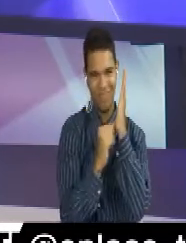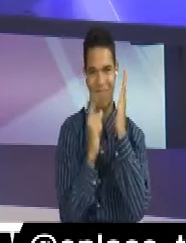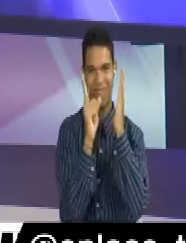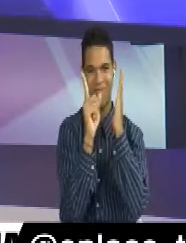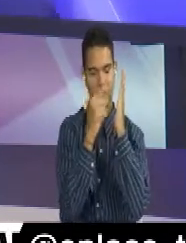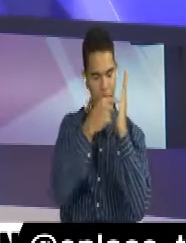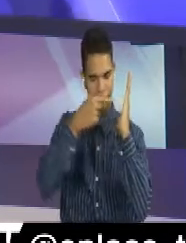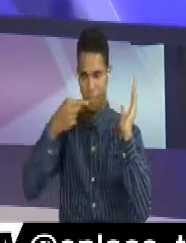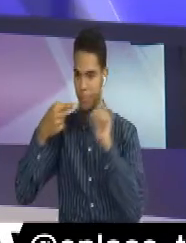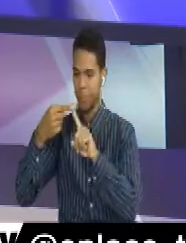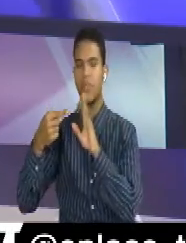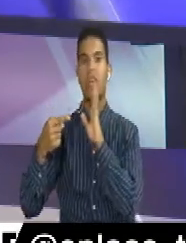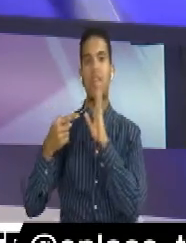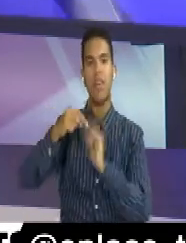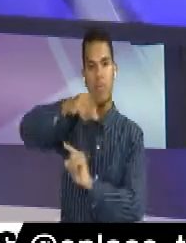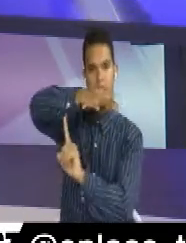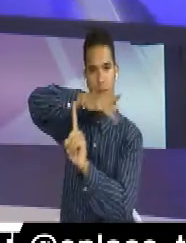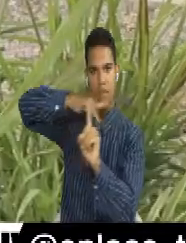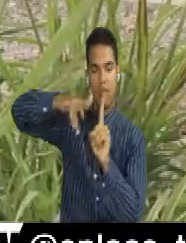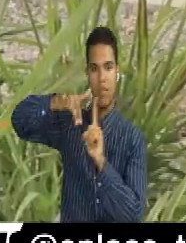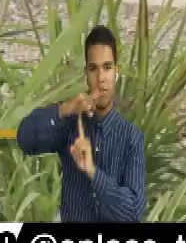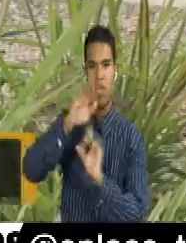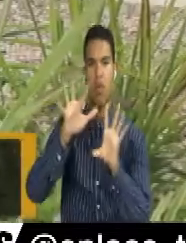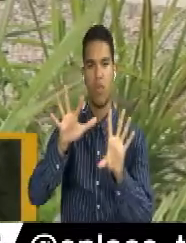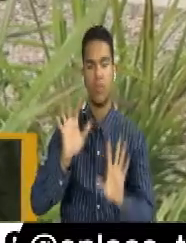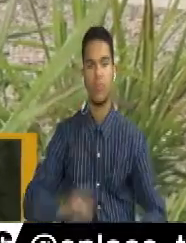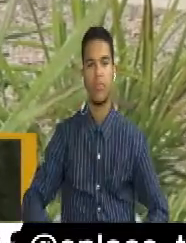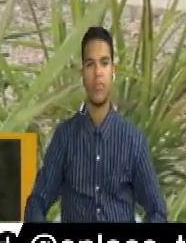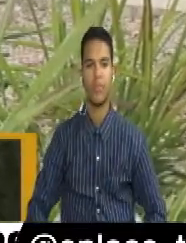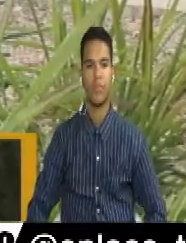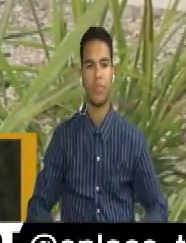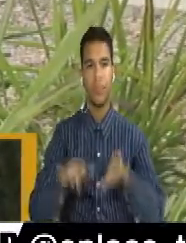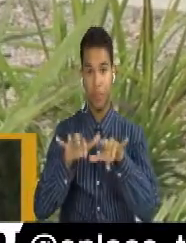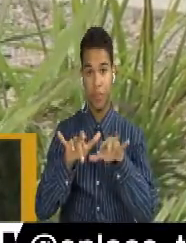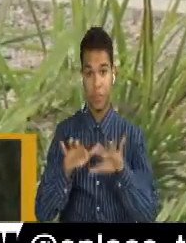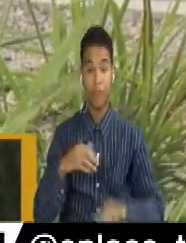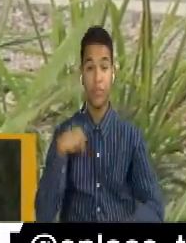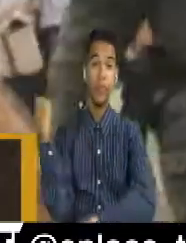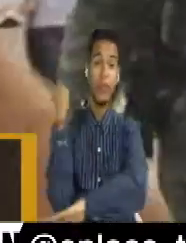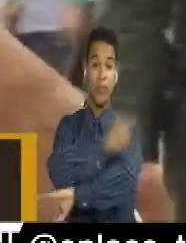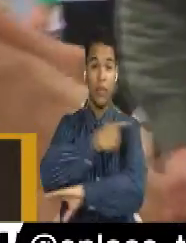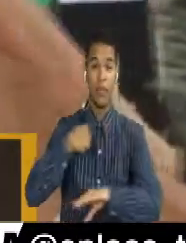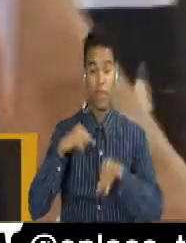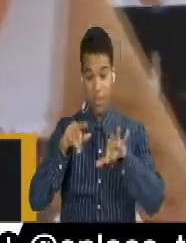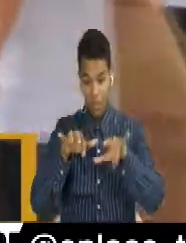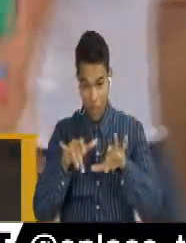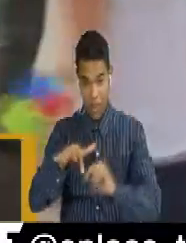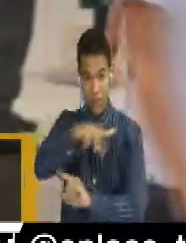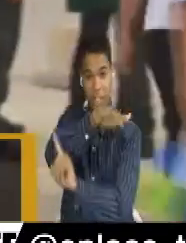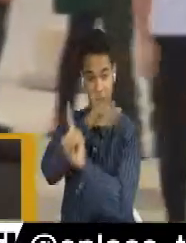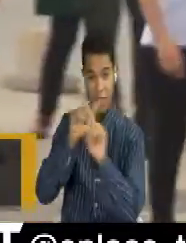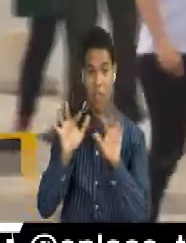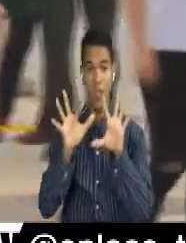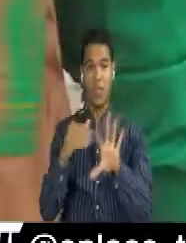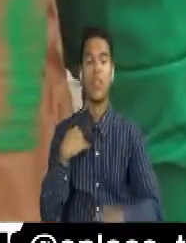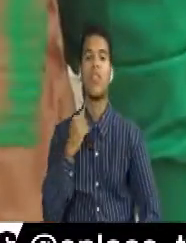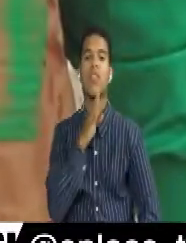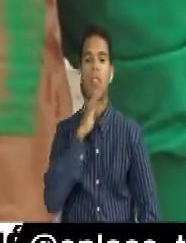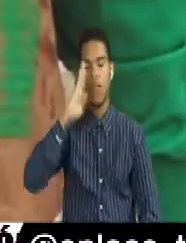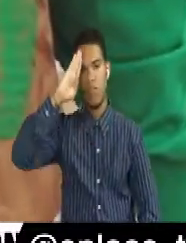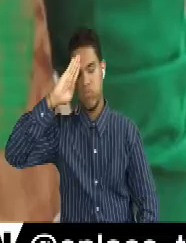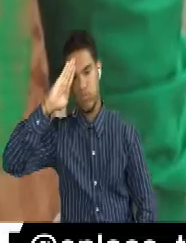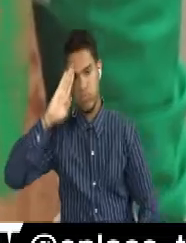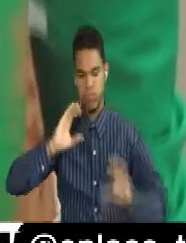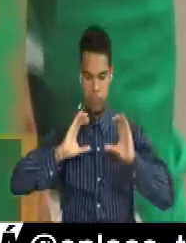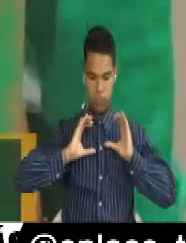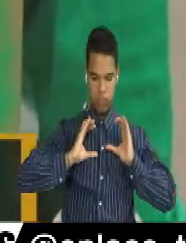con la Secretaría de Medio Ambiente. Con ocasión del Día Internacional del Medio Ambiente, diferentes instituciones, entre ellas la Policía Nacional,